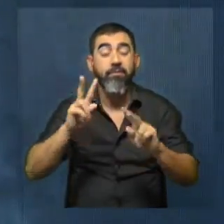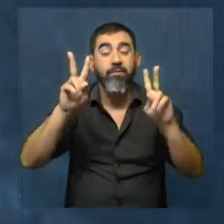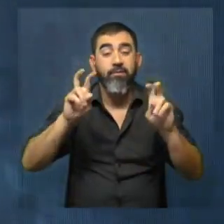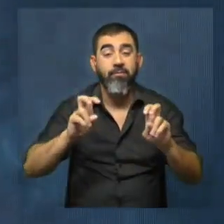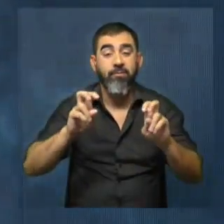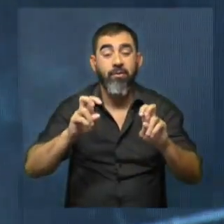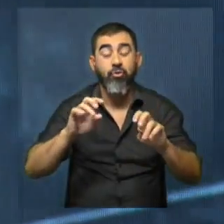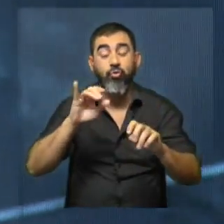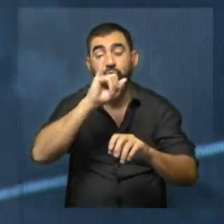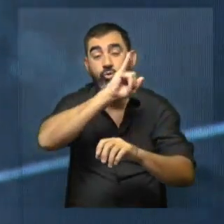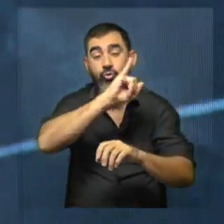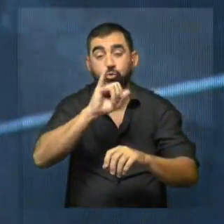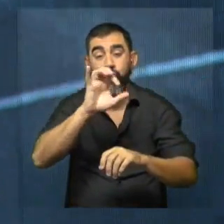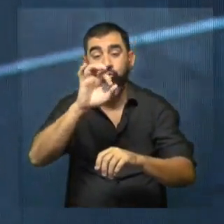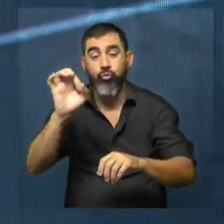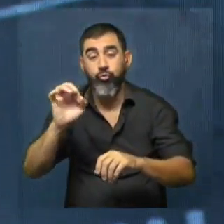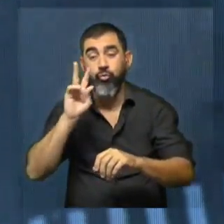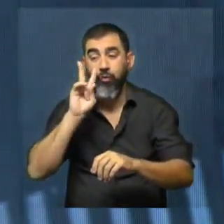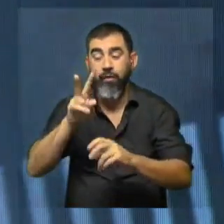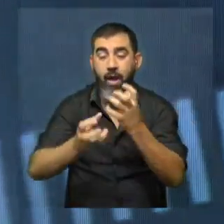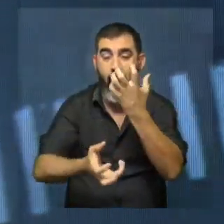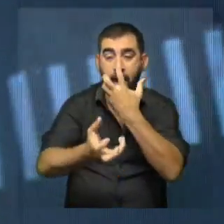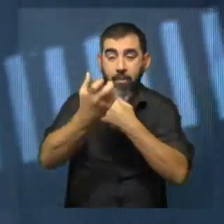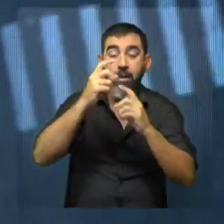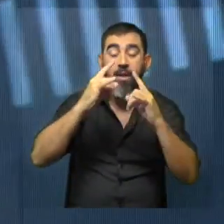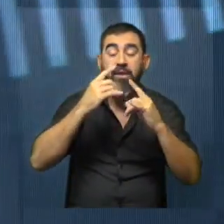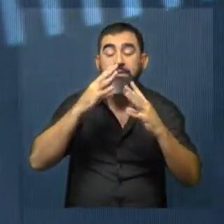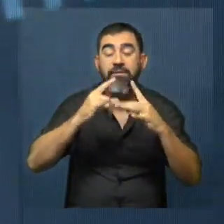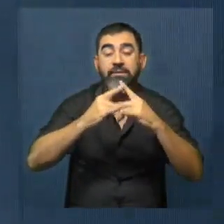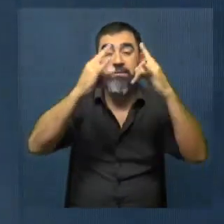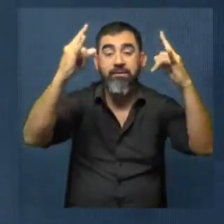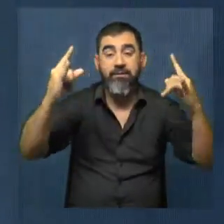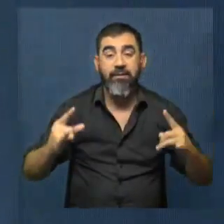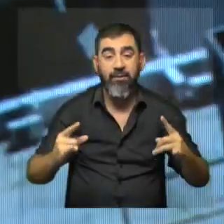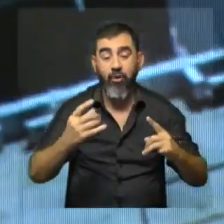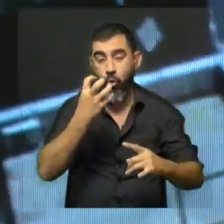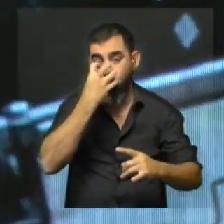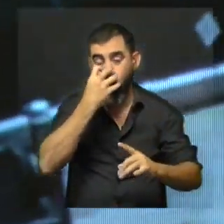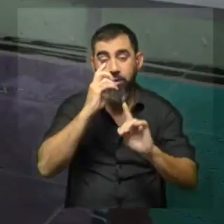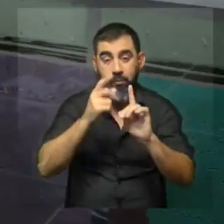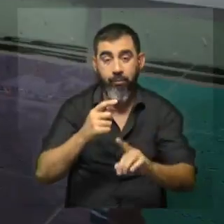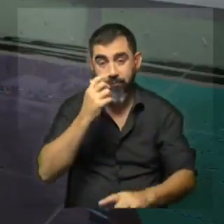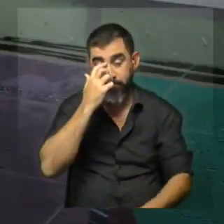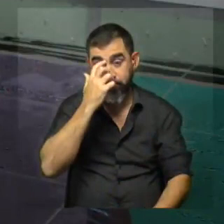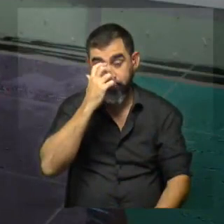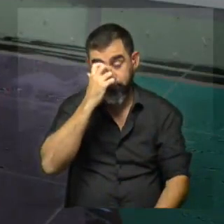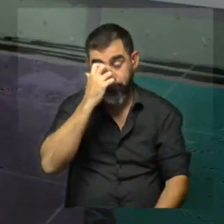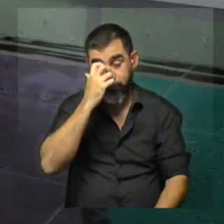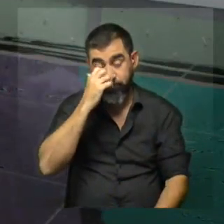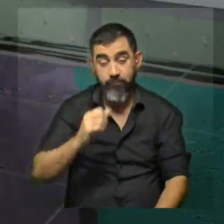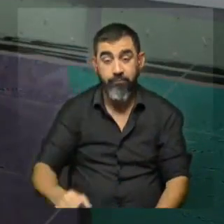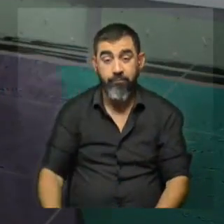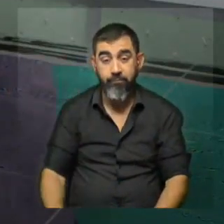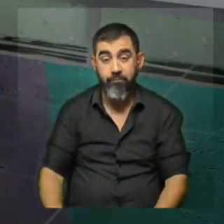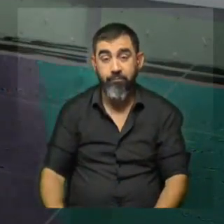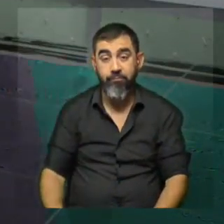de zoológico, ¿no? Nosotros veníamos a ver a los animales. Y el circo también, que era circo de animales. No, espantoso. No me diga que usted no... no sí, tampoco. Me acuerdo. Mira, también me acuerdo de la